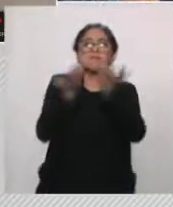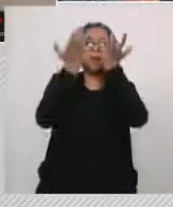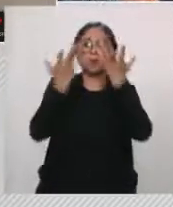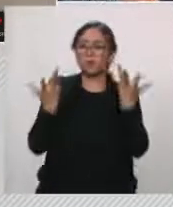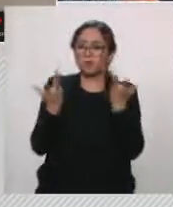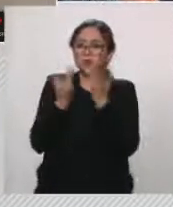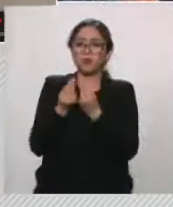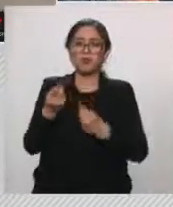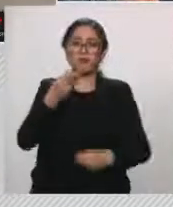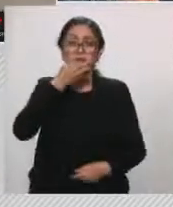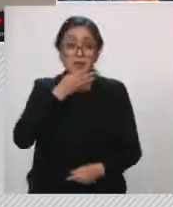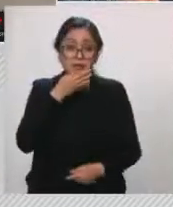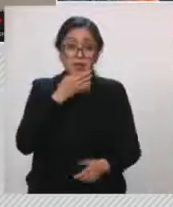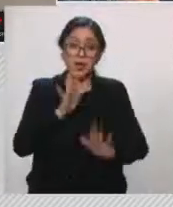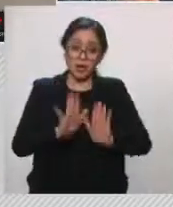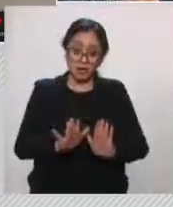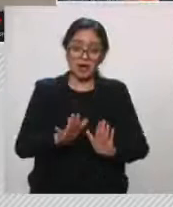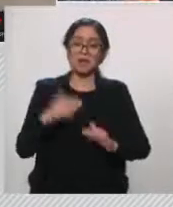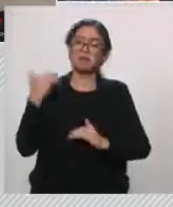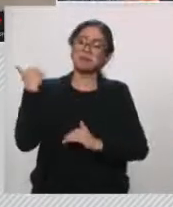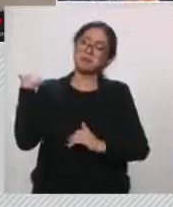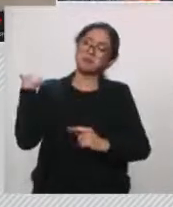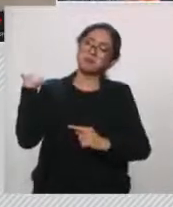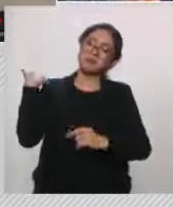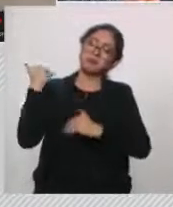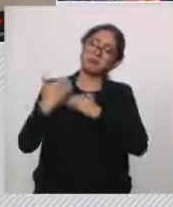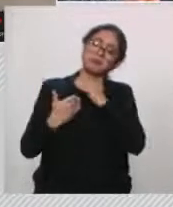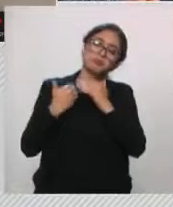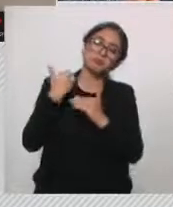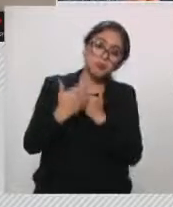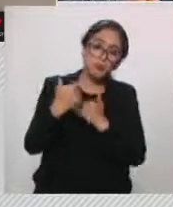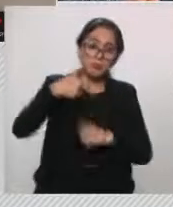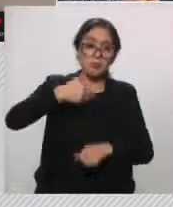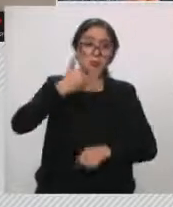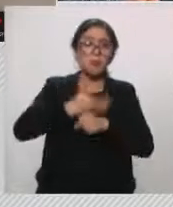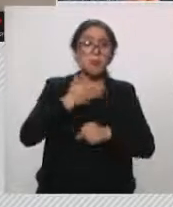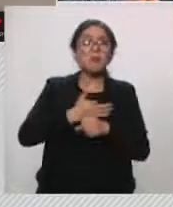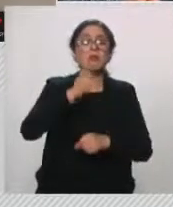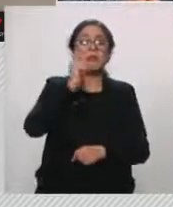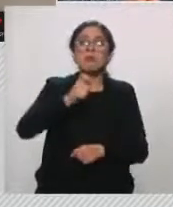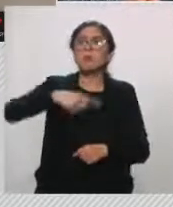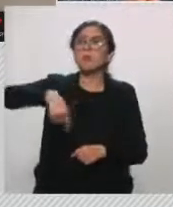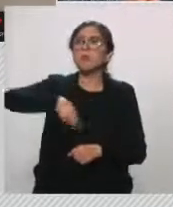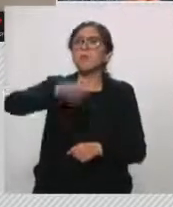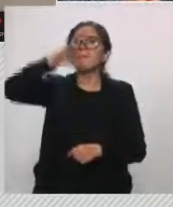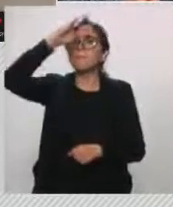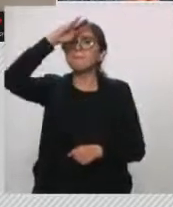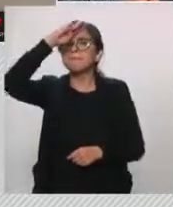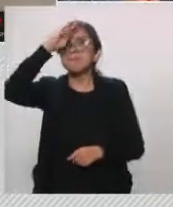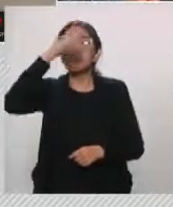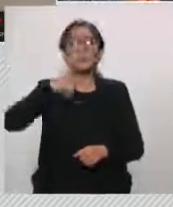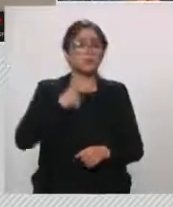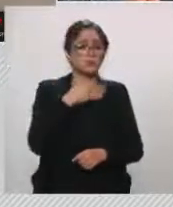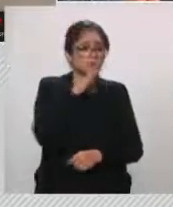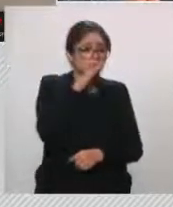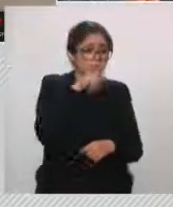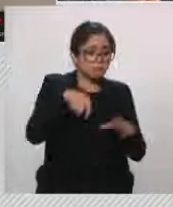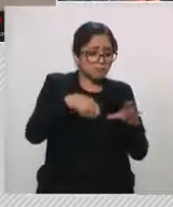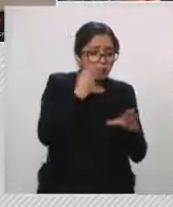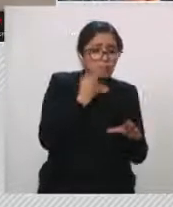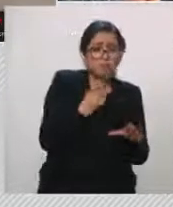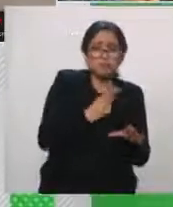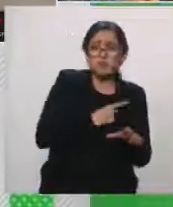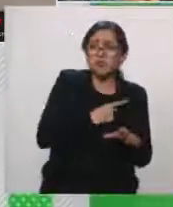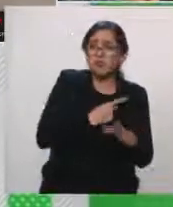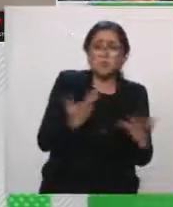fiesta, lo sigue siendo en nuestro día, es decir, nadie prepara un pozole para comérselo solo, es motivo de compartir, es motivo de fiesta,